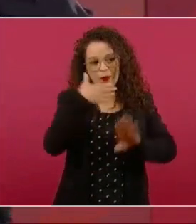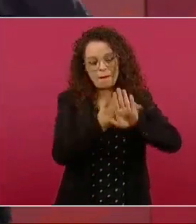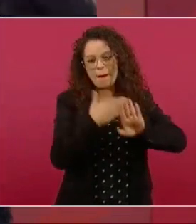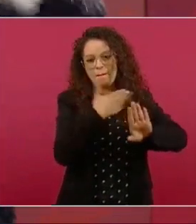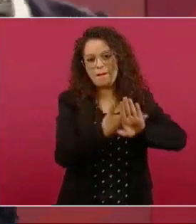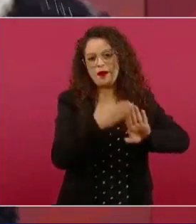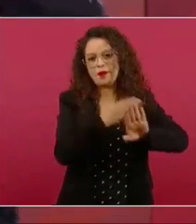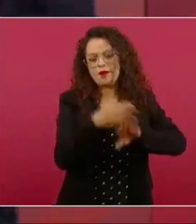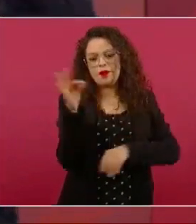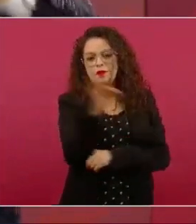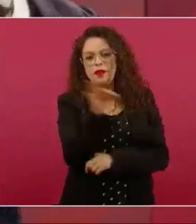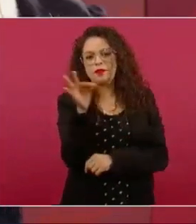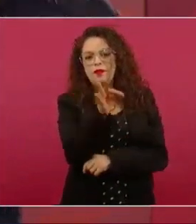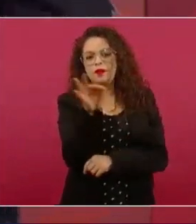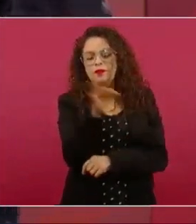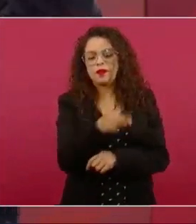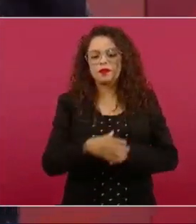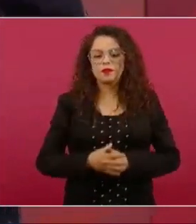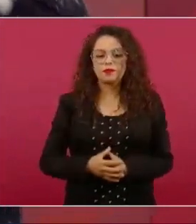Ellos fueron los que